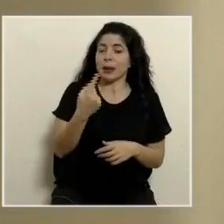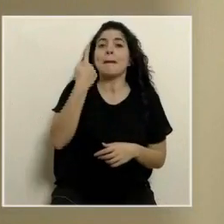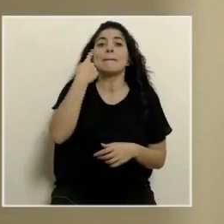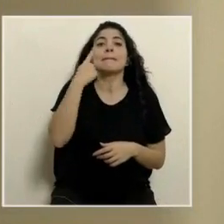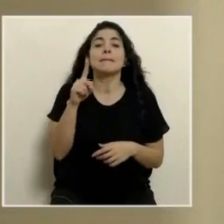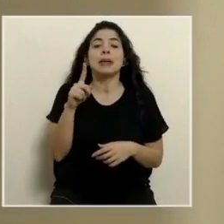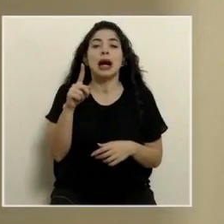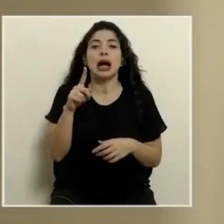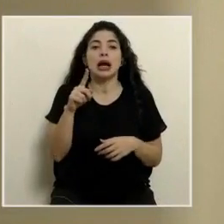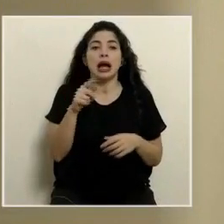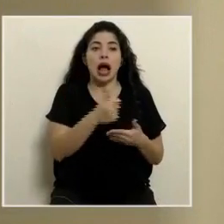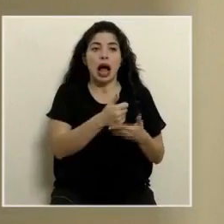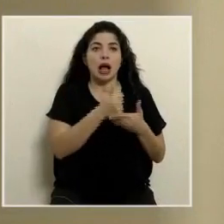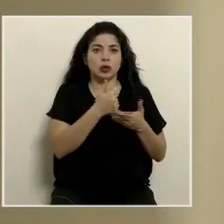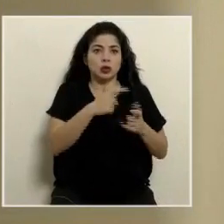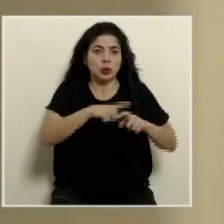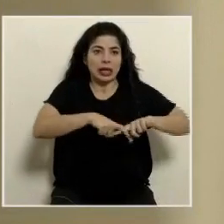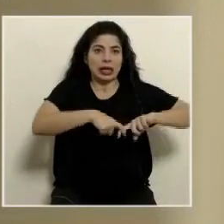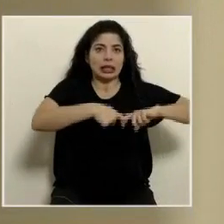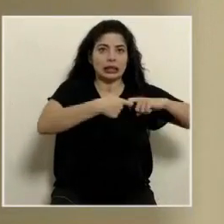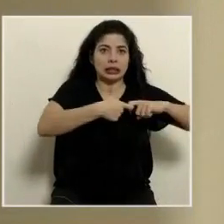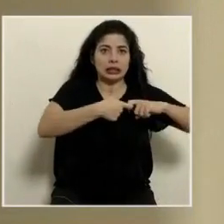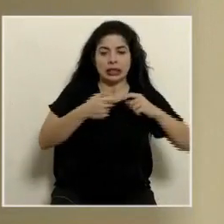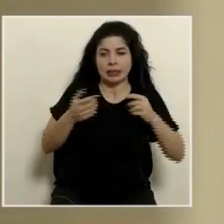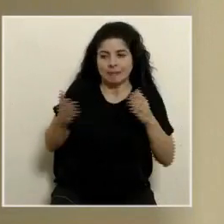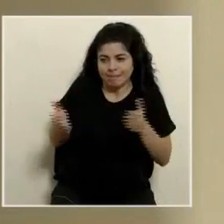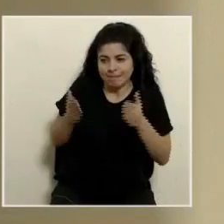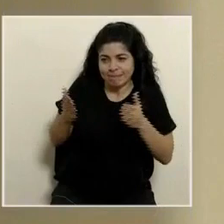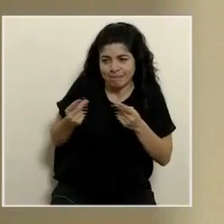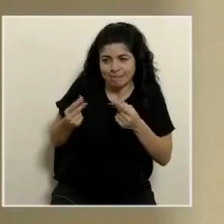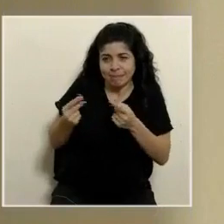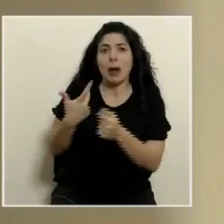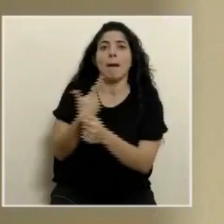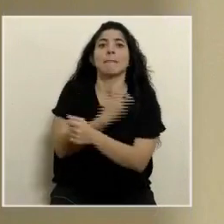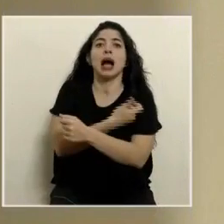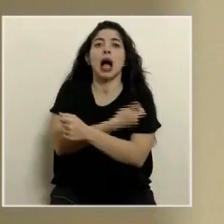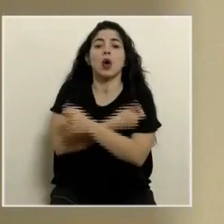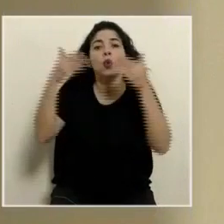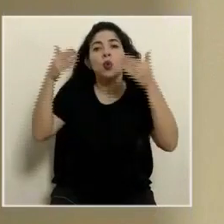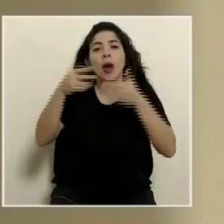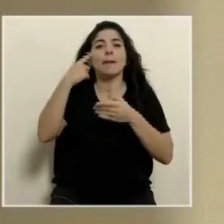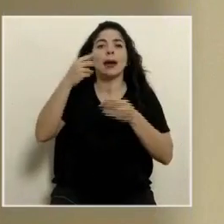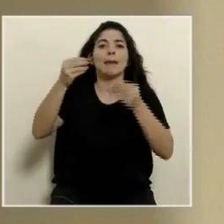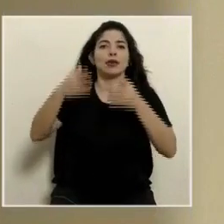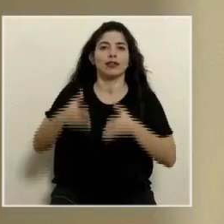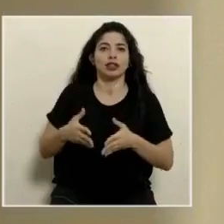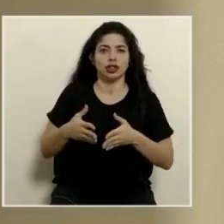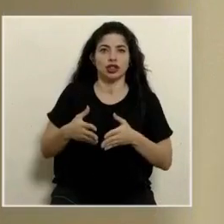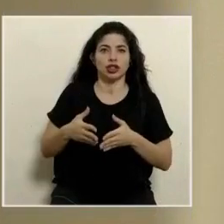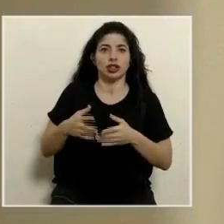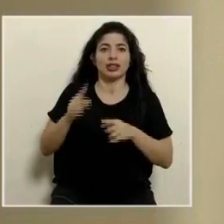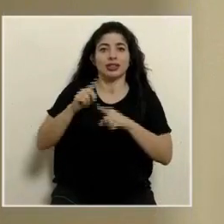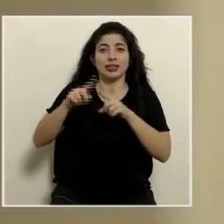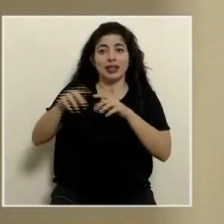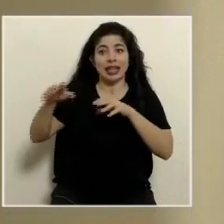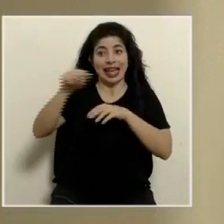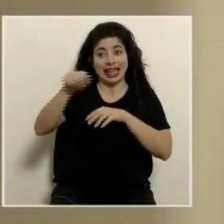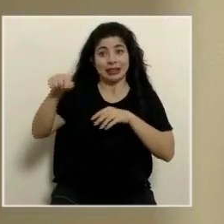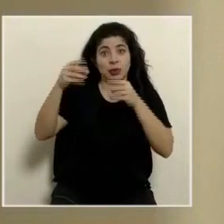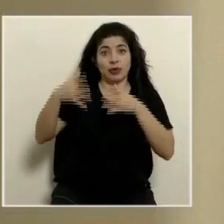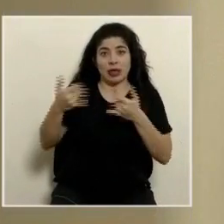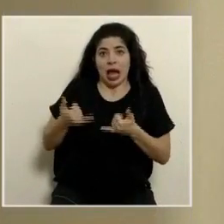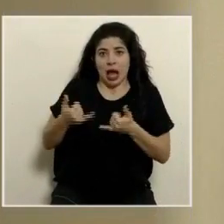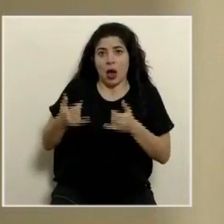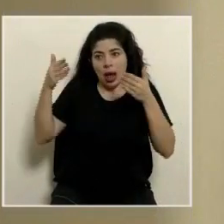el compás e iniciar la vacunación del personal docente y de centros educativos como una forma